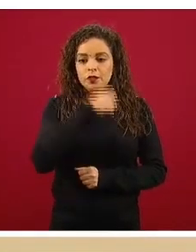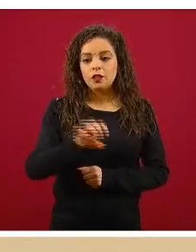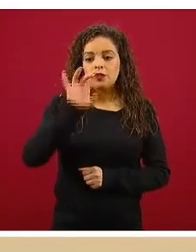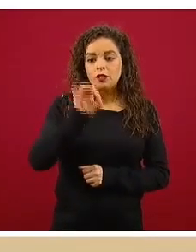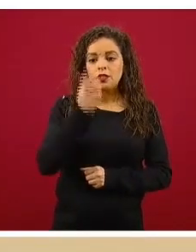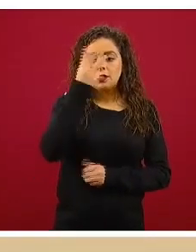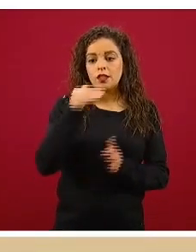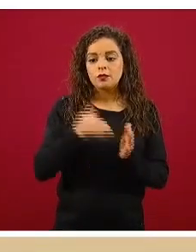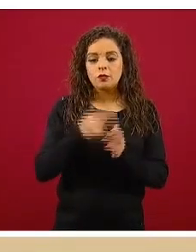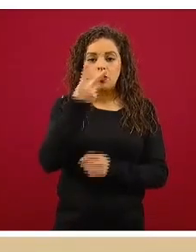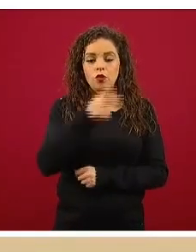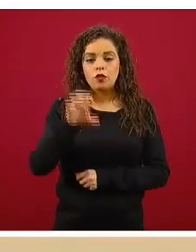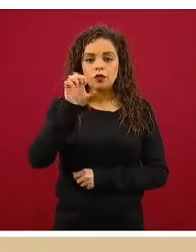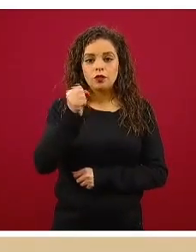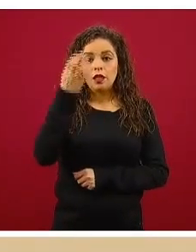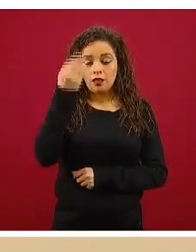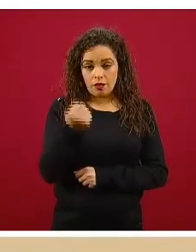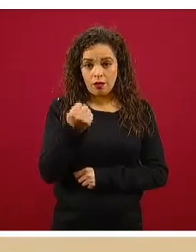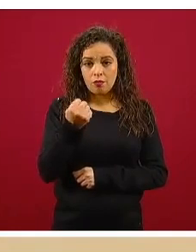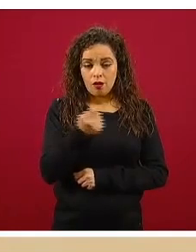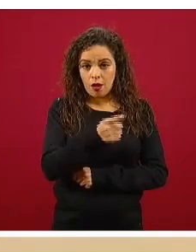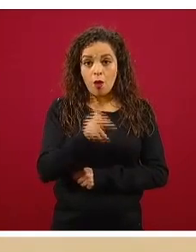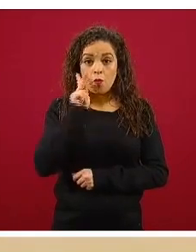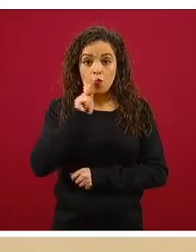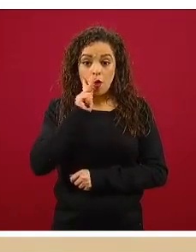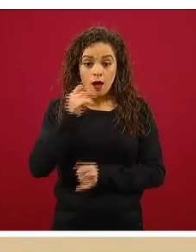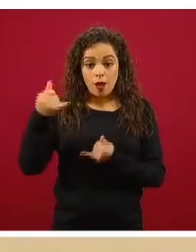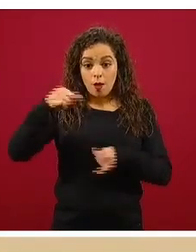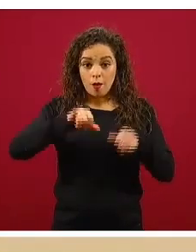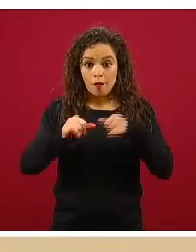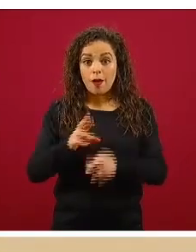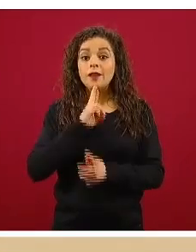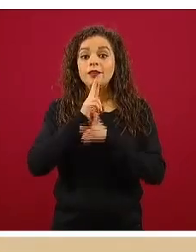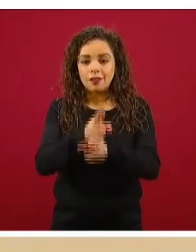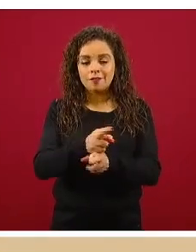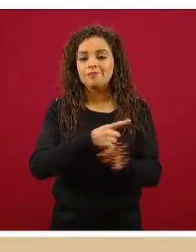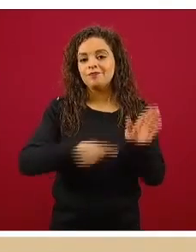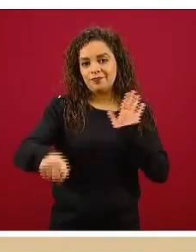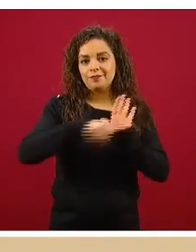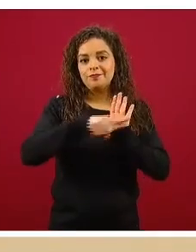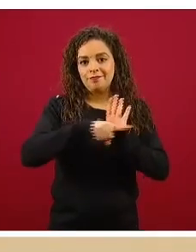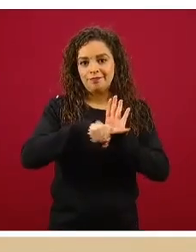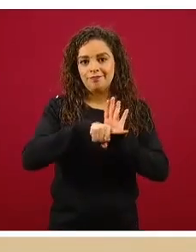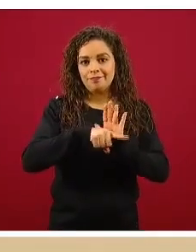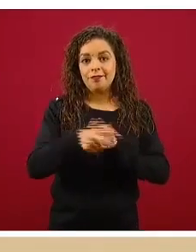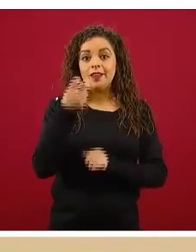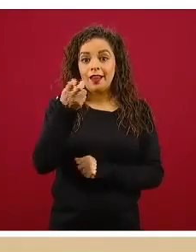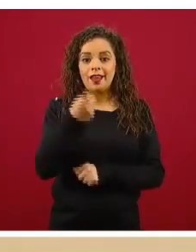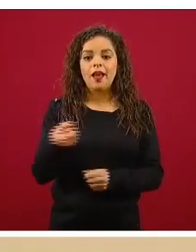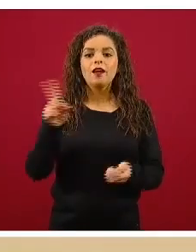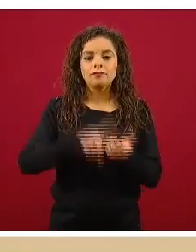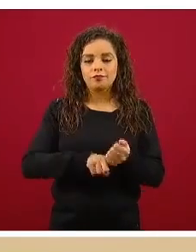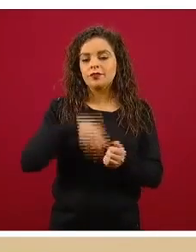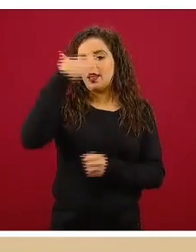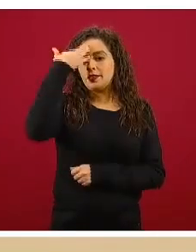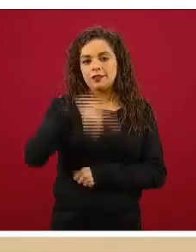133.269 han salido negativas al virus SARS-CoV-2, por lo tanto fue descartada la enfermedad,